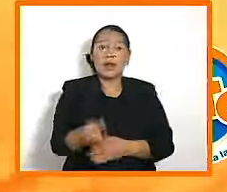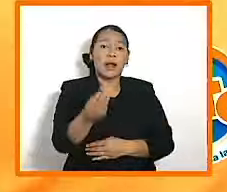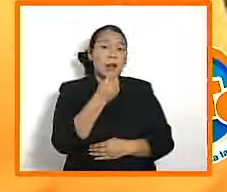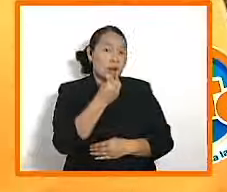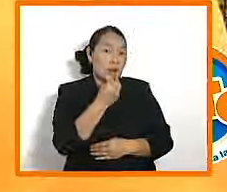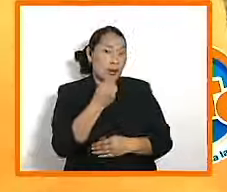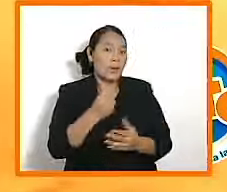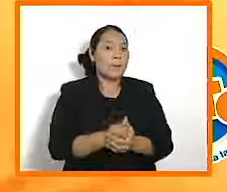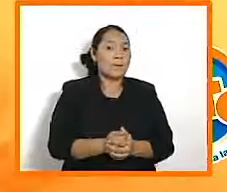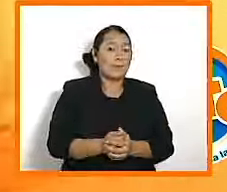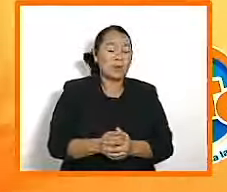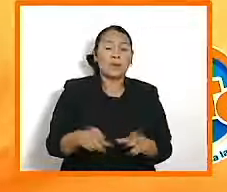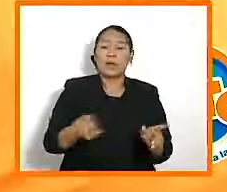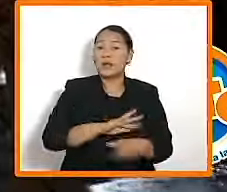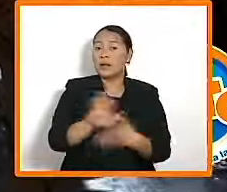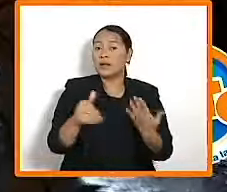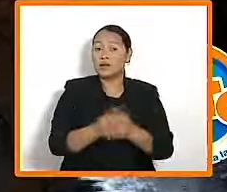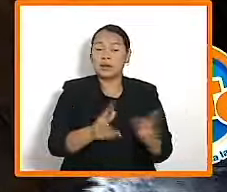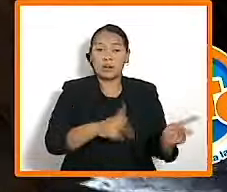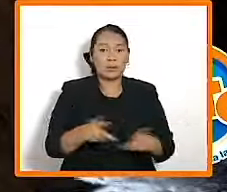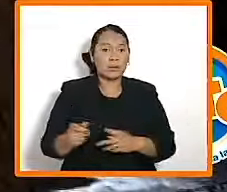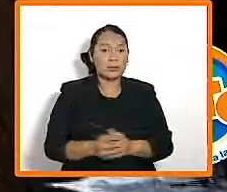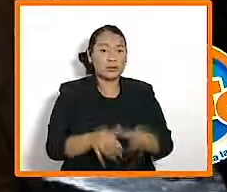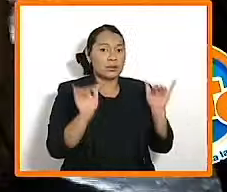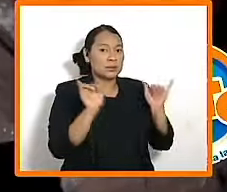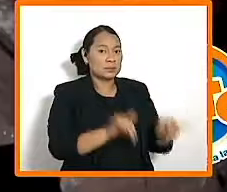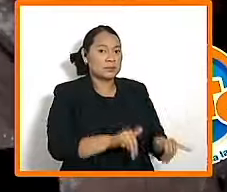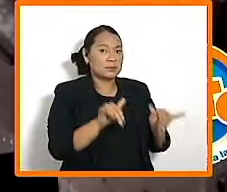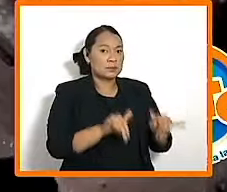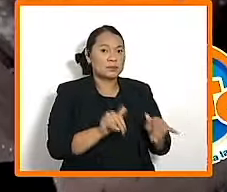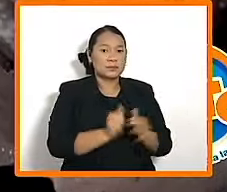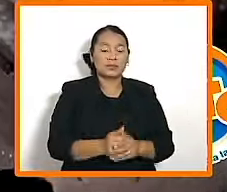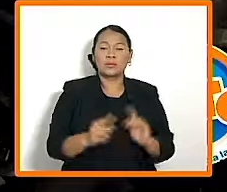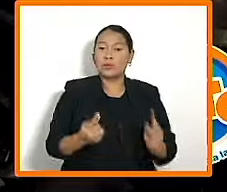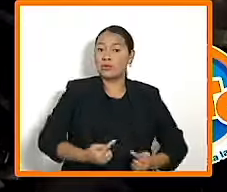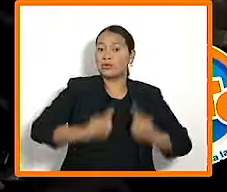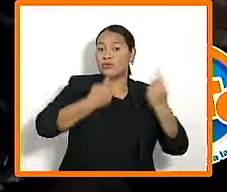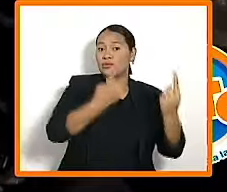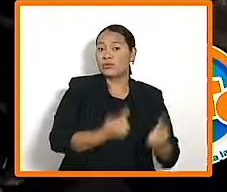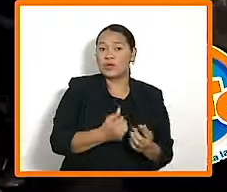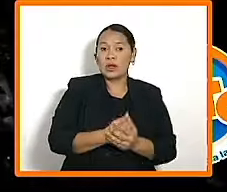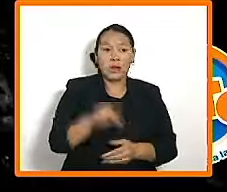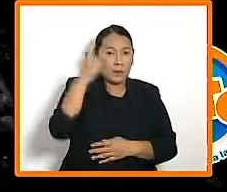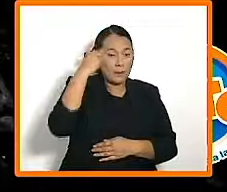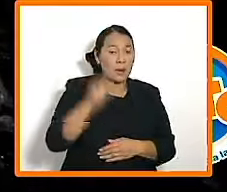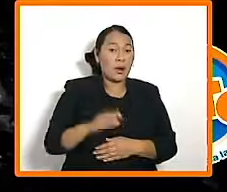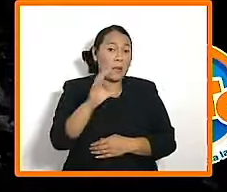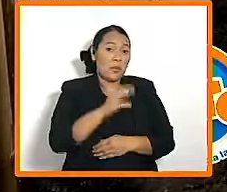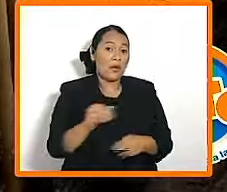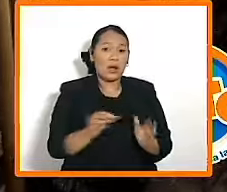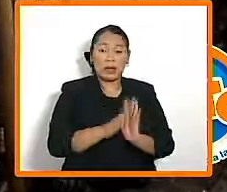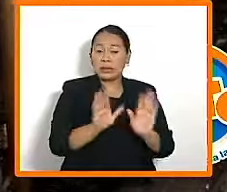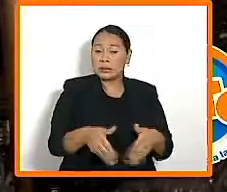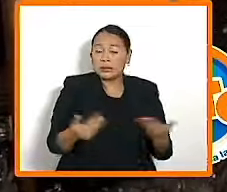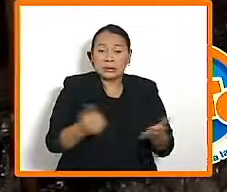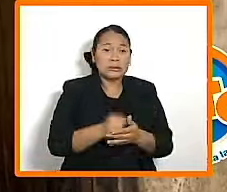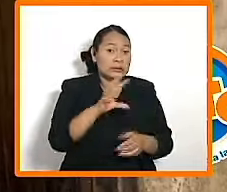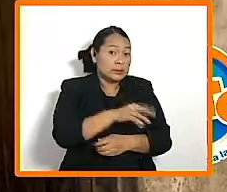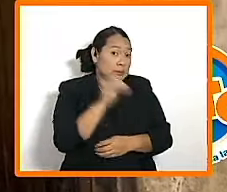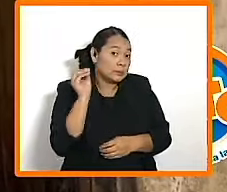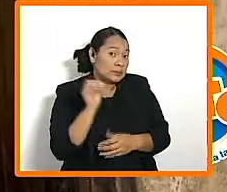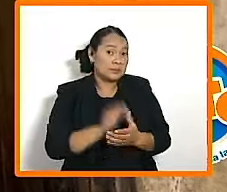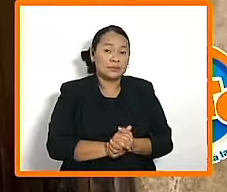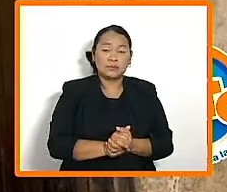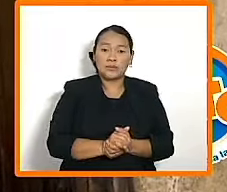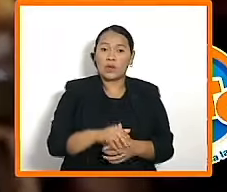personas en el lugar del siniestro que llegaron para recoger lo poco que quedó luego del desastre y otros para limpiar el espacio